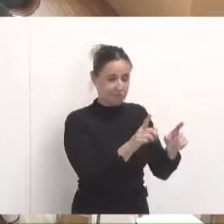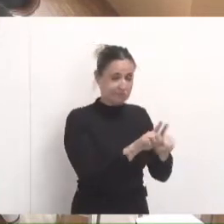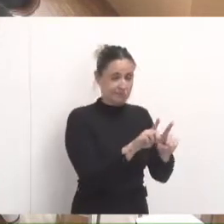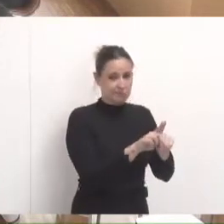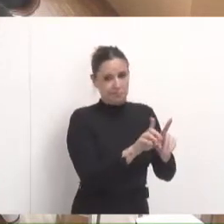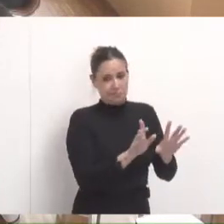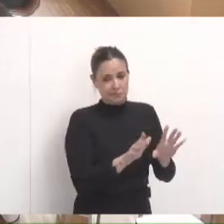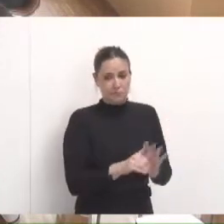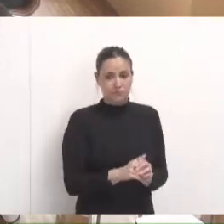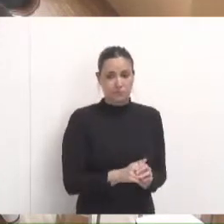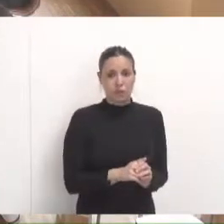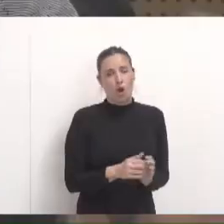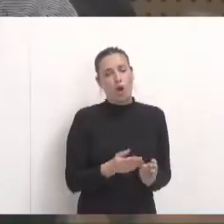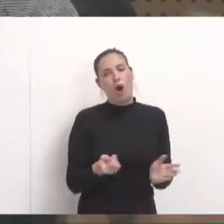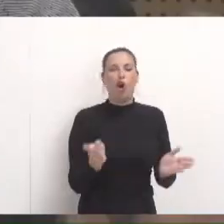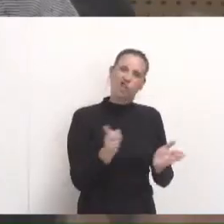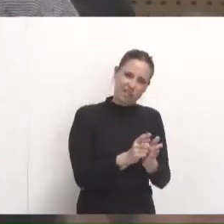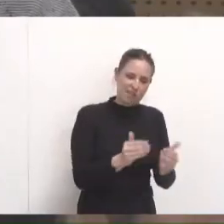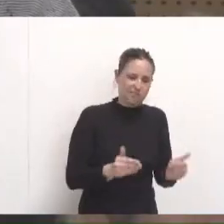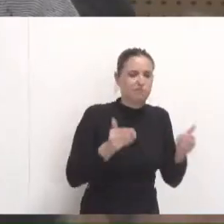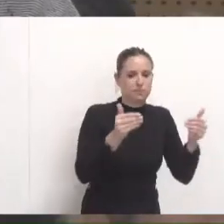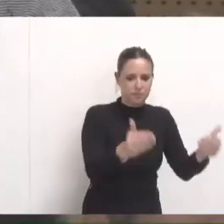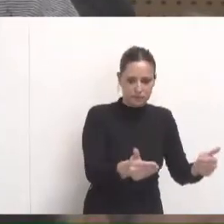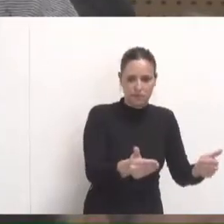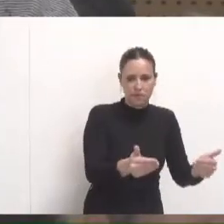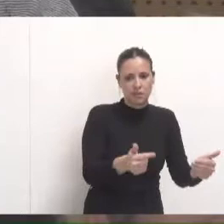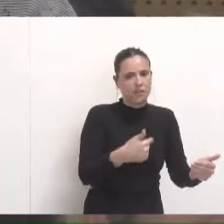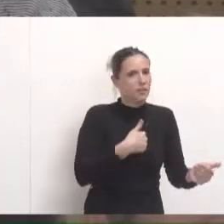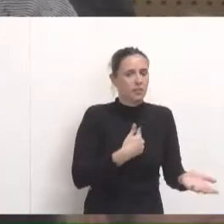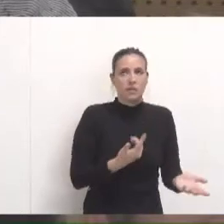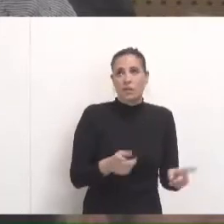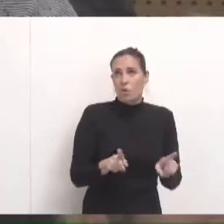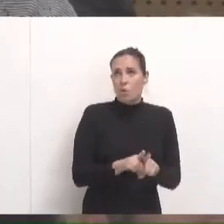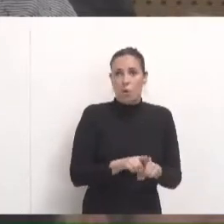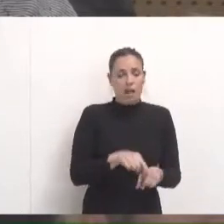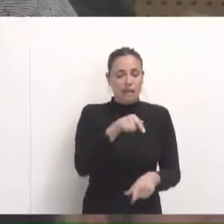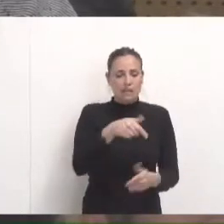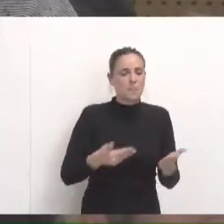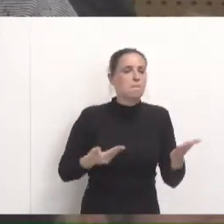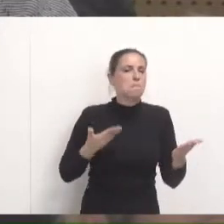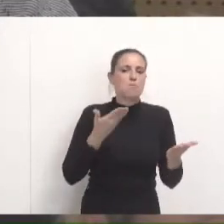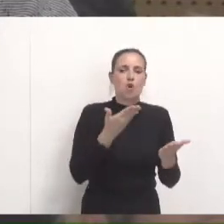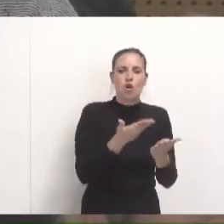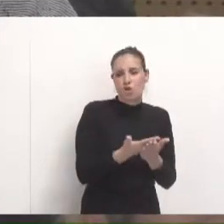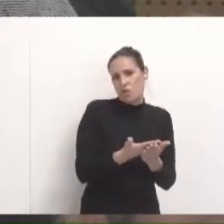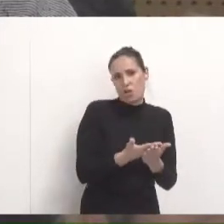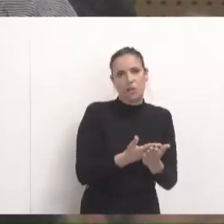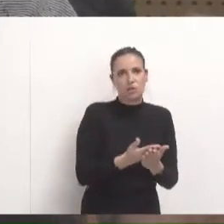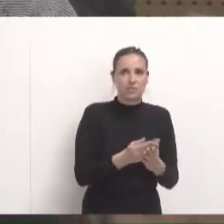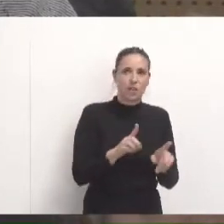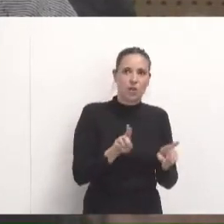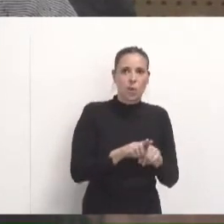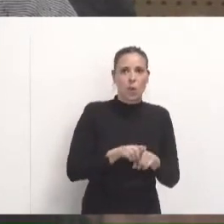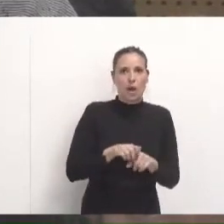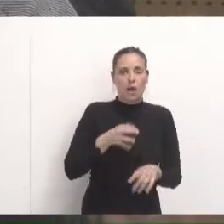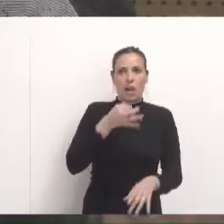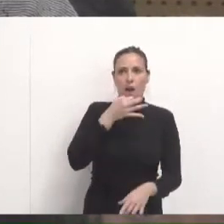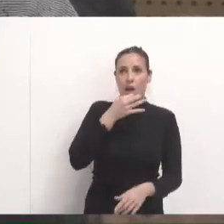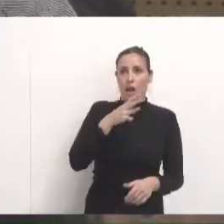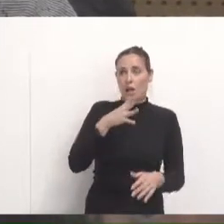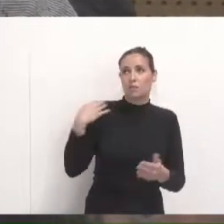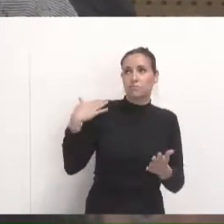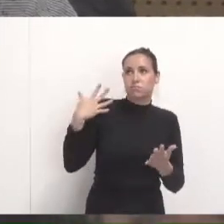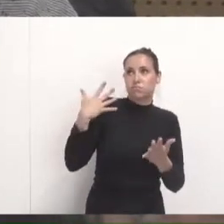una vez más. Yo no voy a hacer la historia de esta moción, que es una moción que ha llevado mucho trabajo, que es